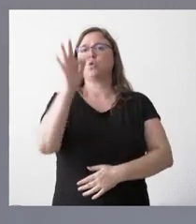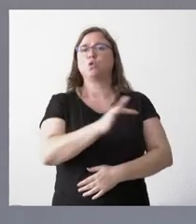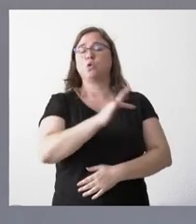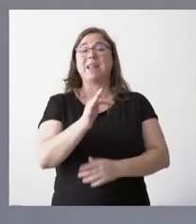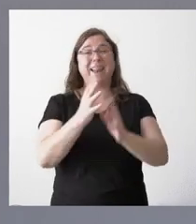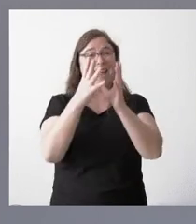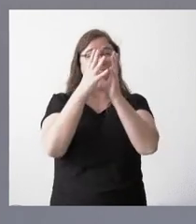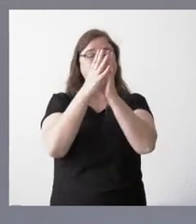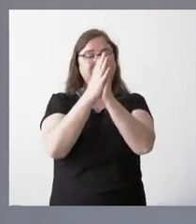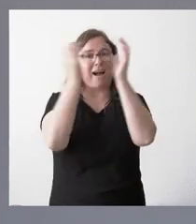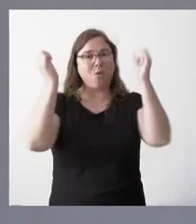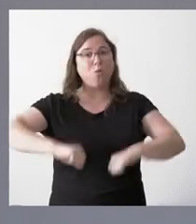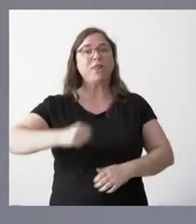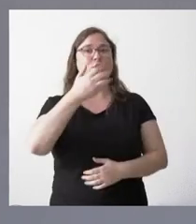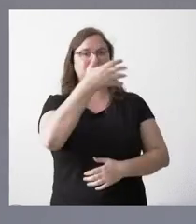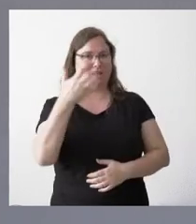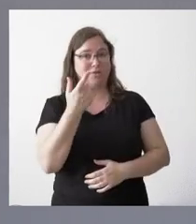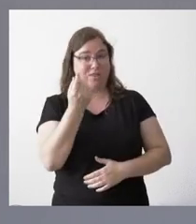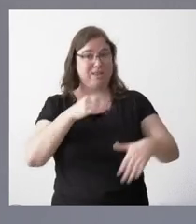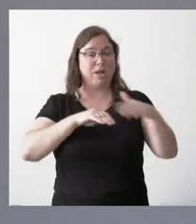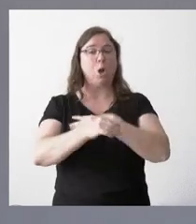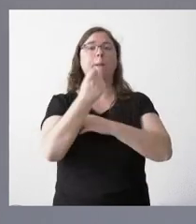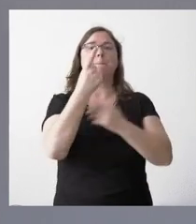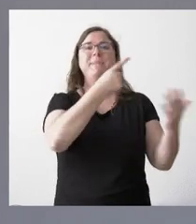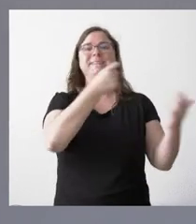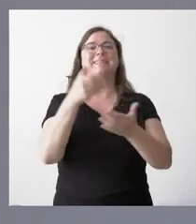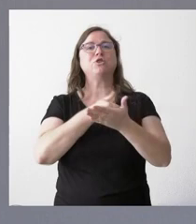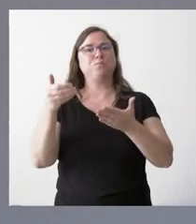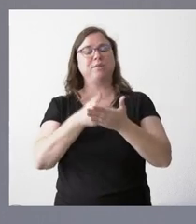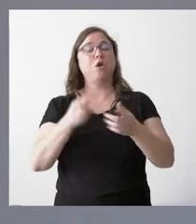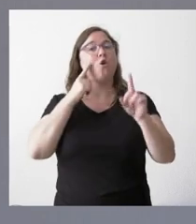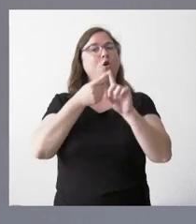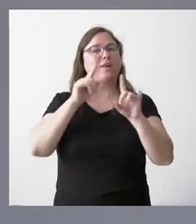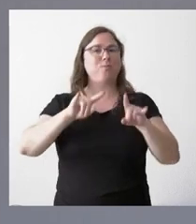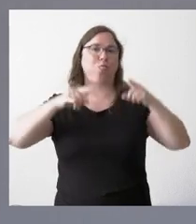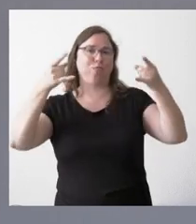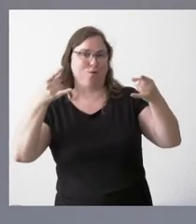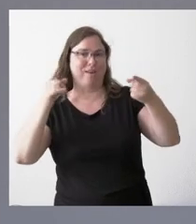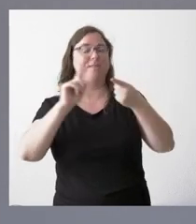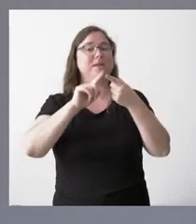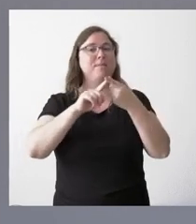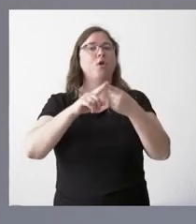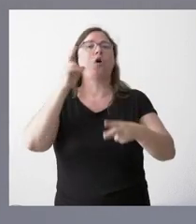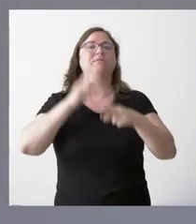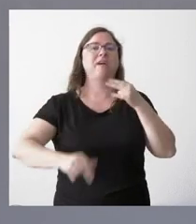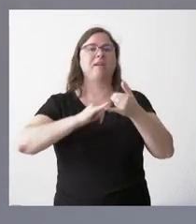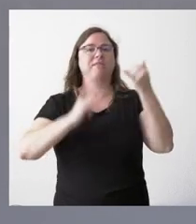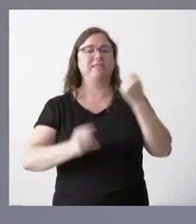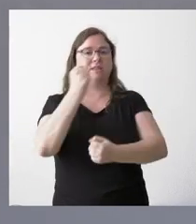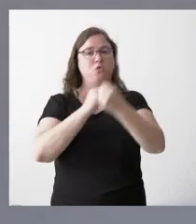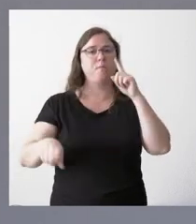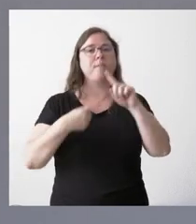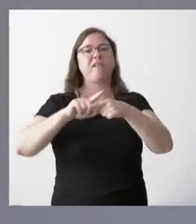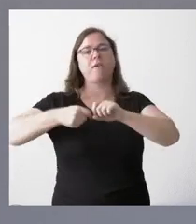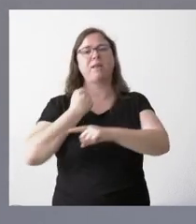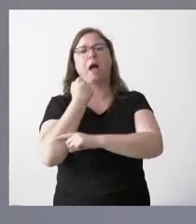acuerdos por un importe de 1.600 millones de euros con ese doble objetivo de luchar contra la crisis económica y de apoyar a las familias con